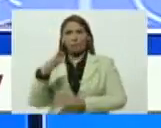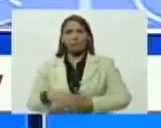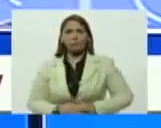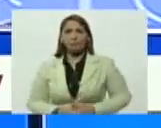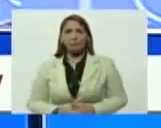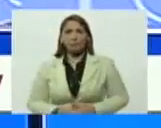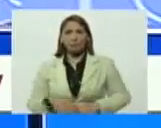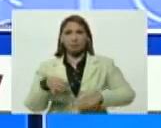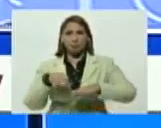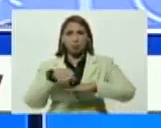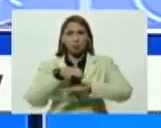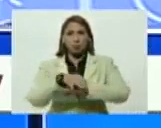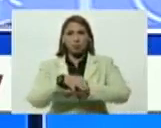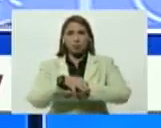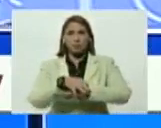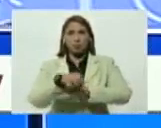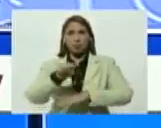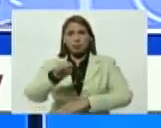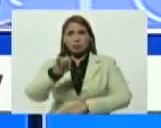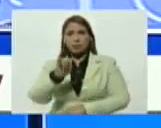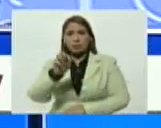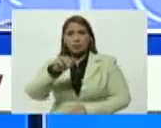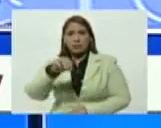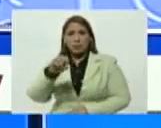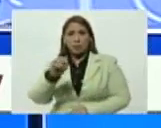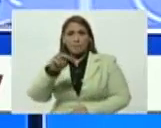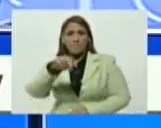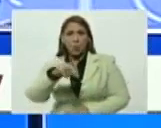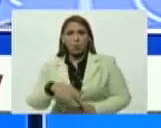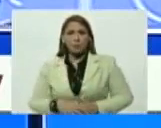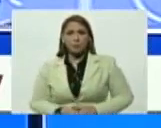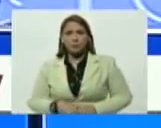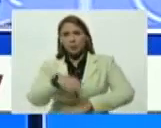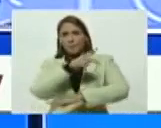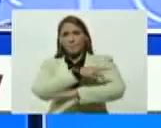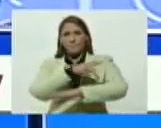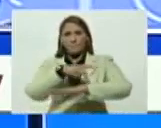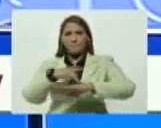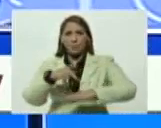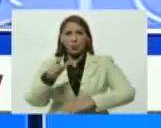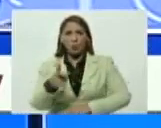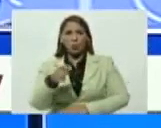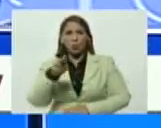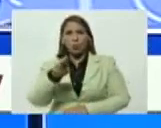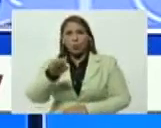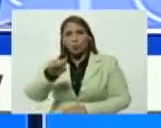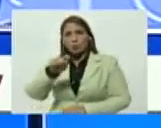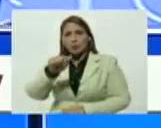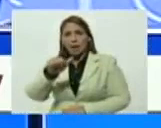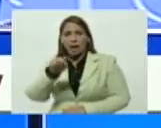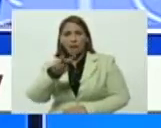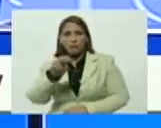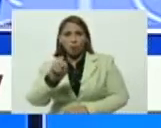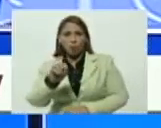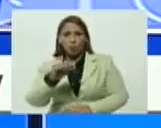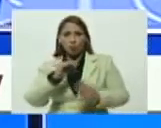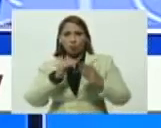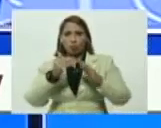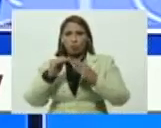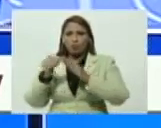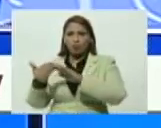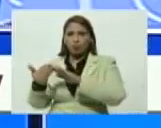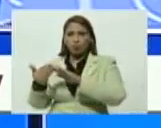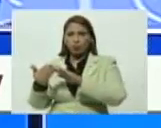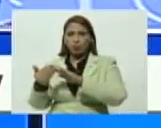el municipio Simón Planas, parroquia Gustavo Vegas León, en la comuna